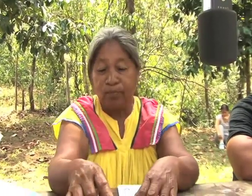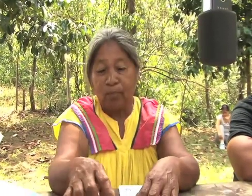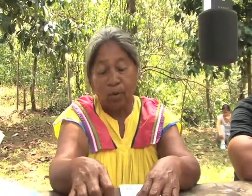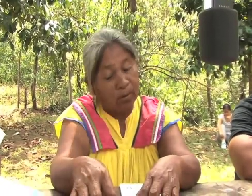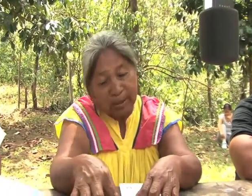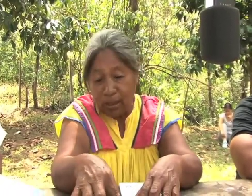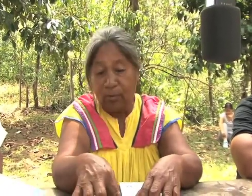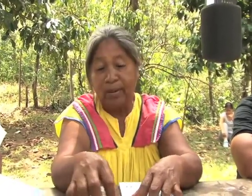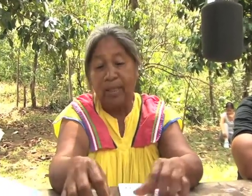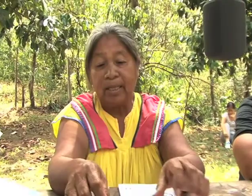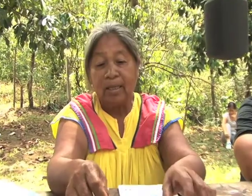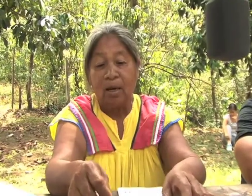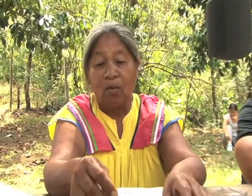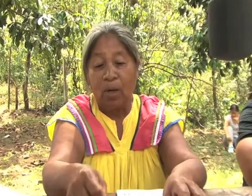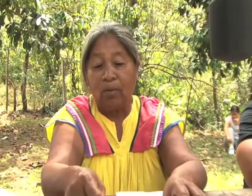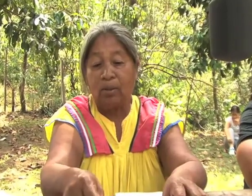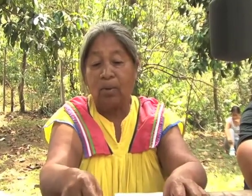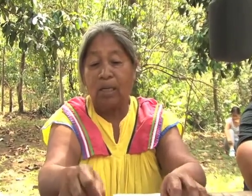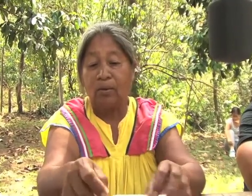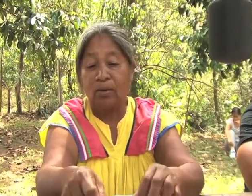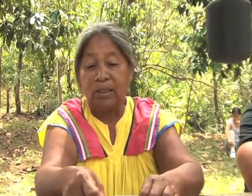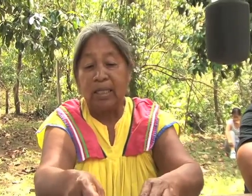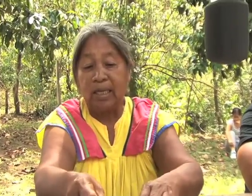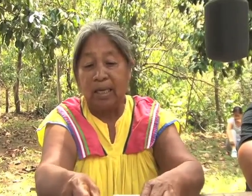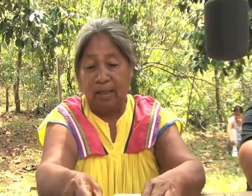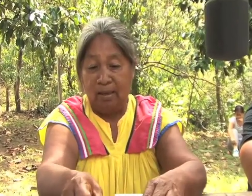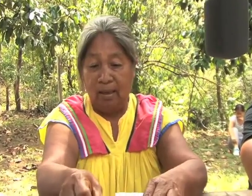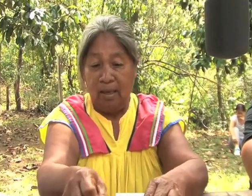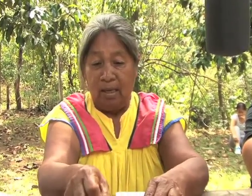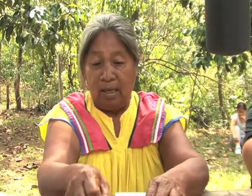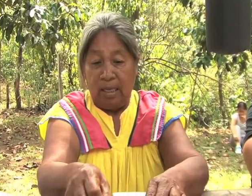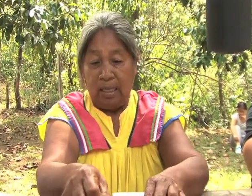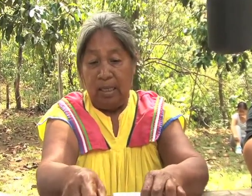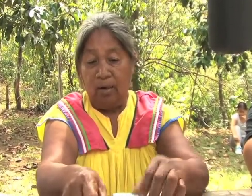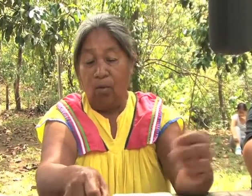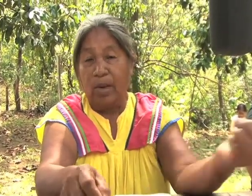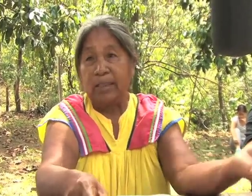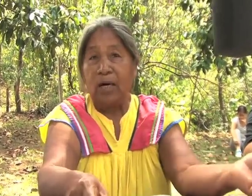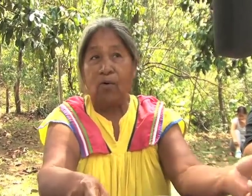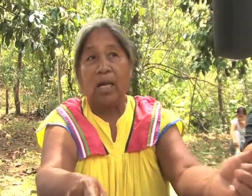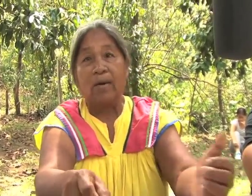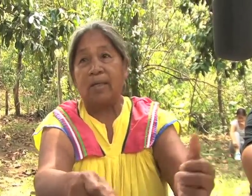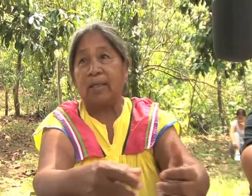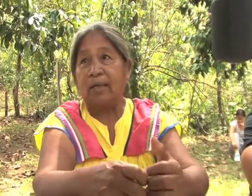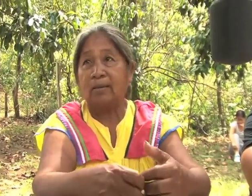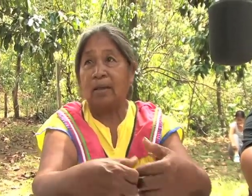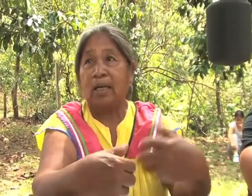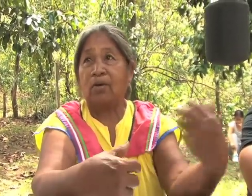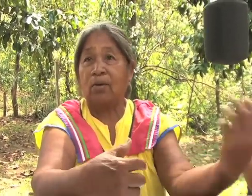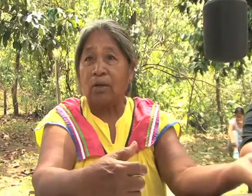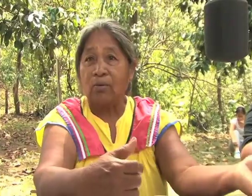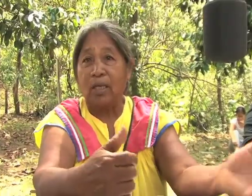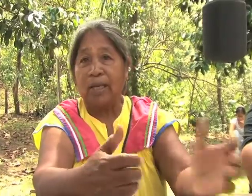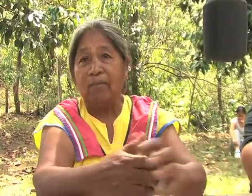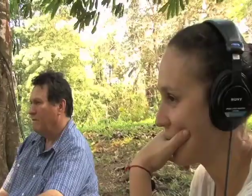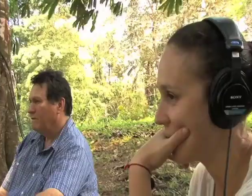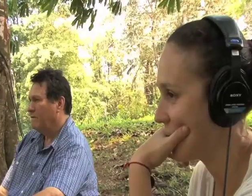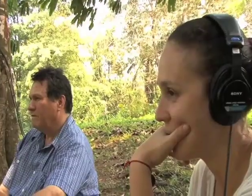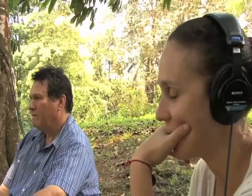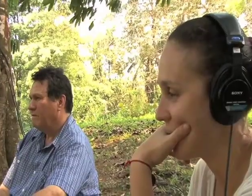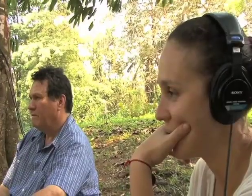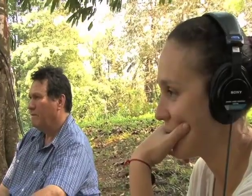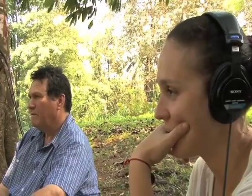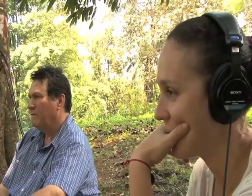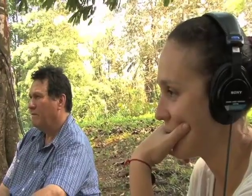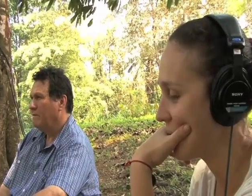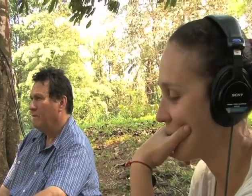98, 99, fue cuando él nos dice que nos manda a CONAI, ¿verdad? A que nos reconciliemos con